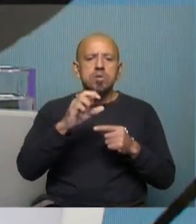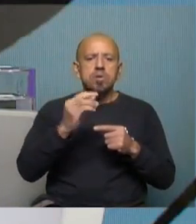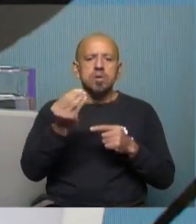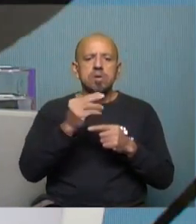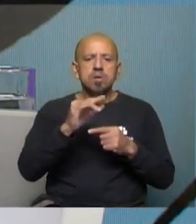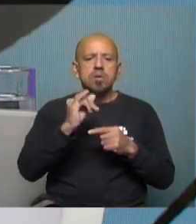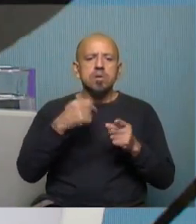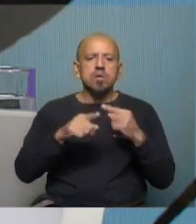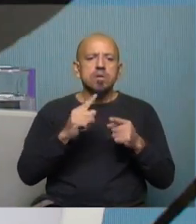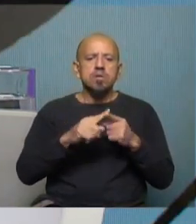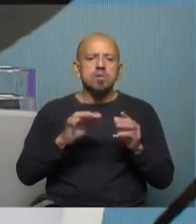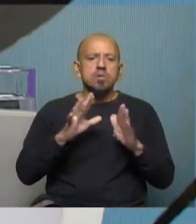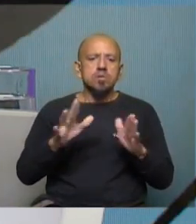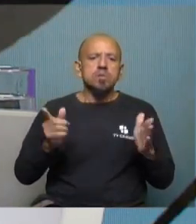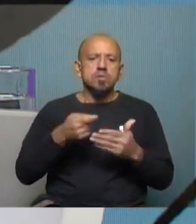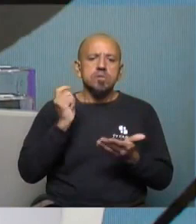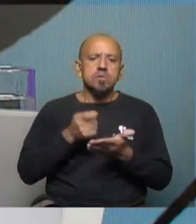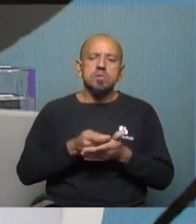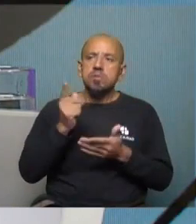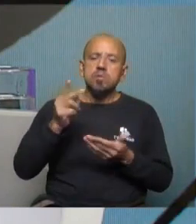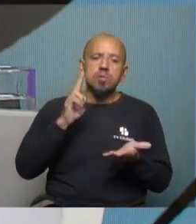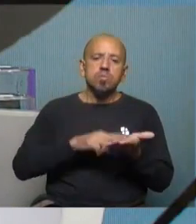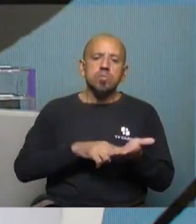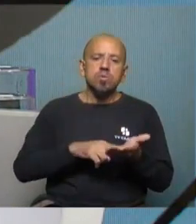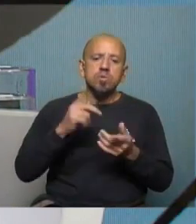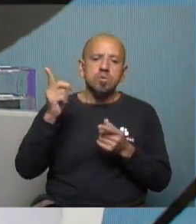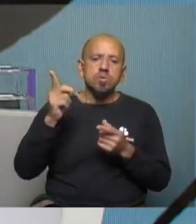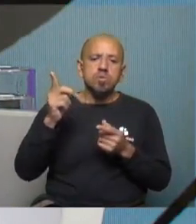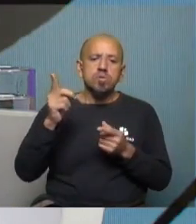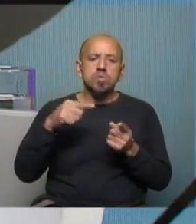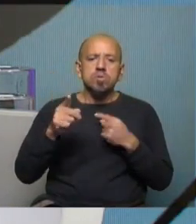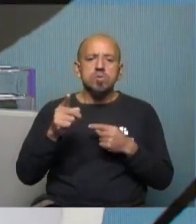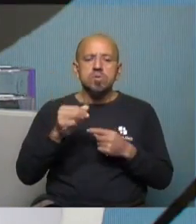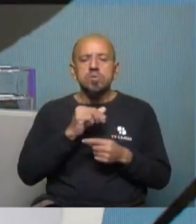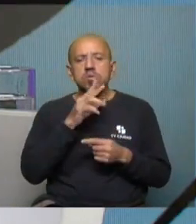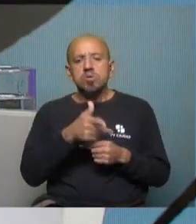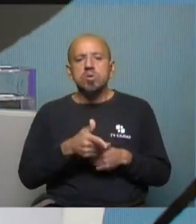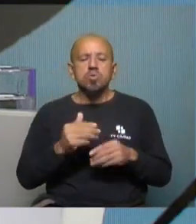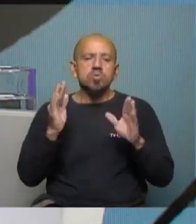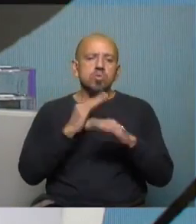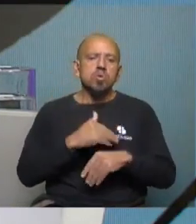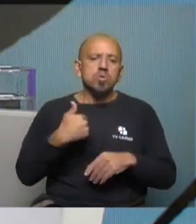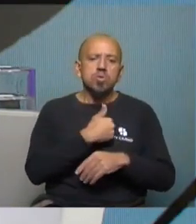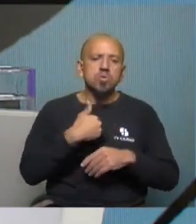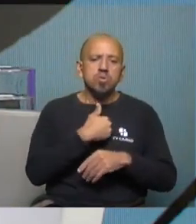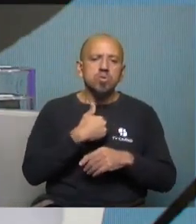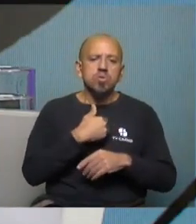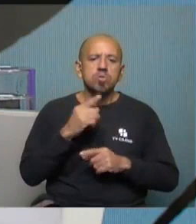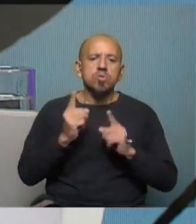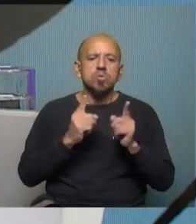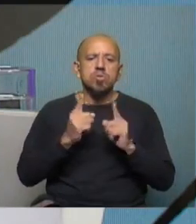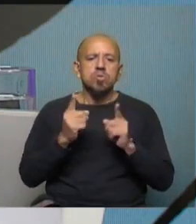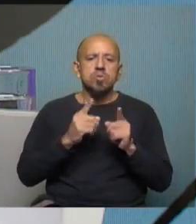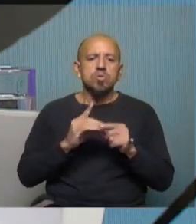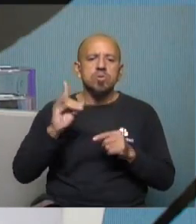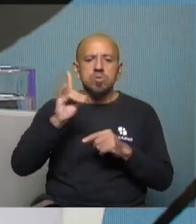poderosa pero harta de pagarles impuestos al rey de España y que sus hijos no podían ocupar cargos públicos y que tenían que mandarlos a la universidad lo que hoy es Bolivia